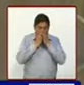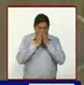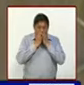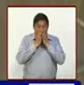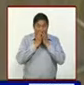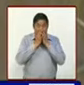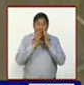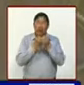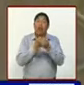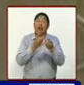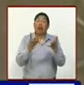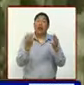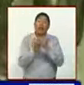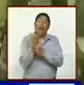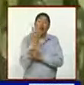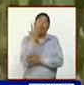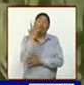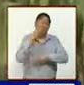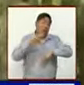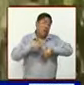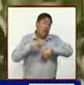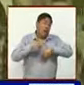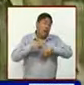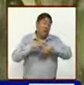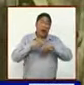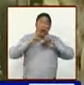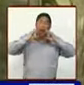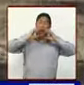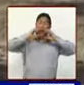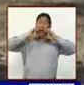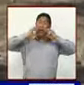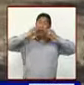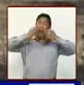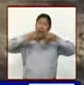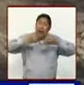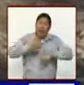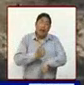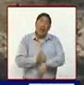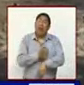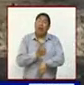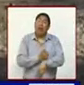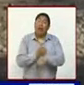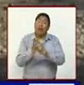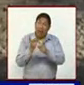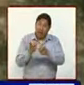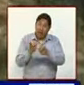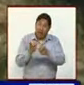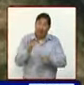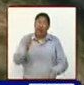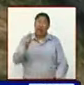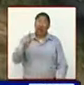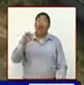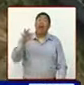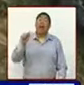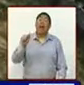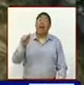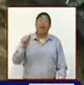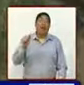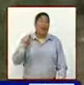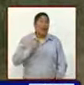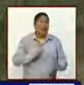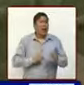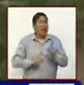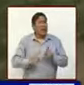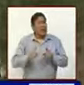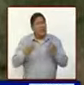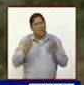Varios cultivos de maíz, de papa, de avena, incluso y alfa, han quedado así, totalmente bajo el agua. Utilizan algunas